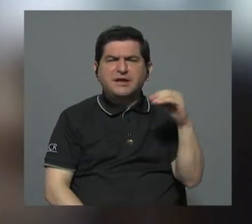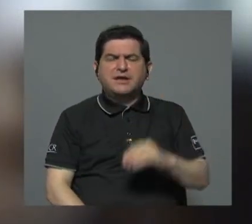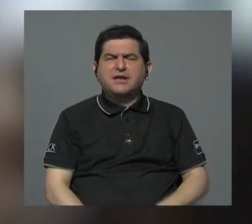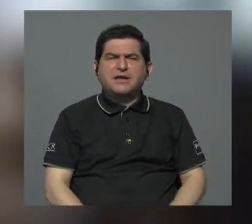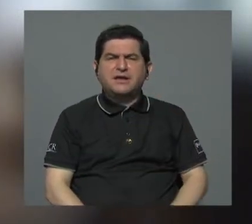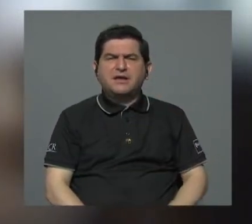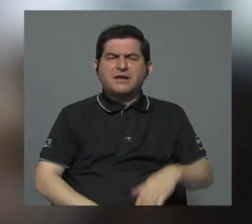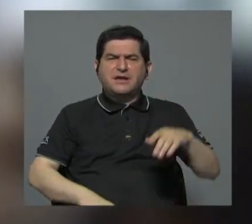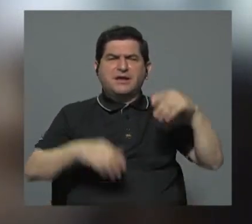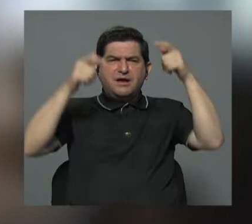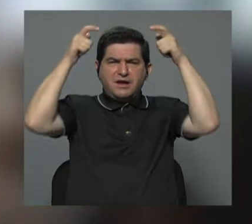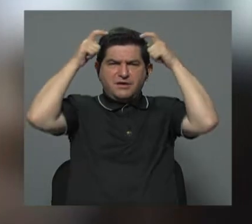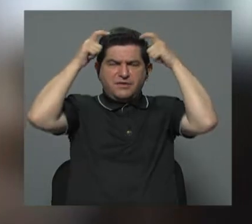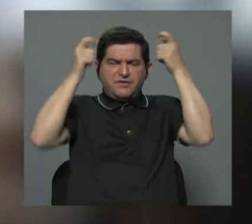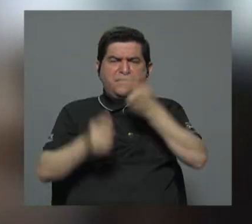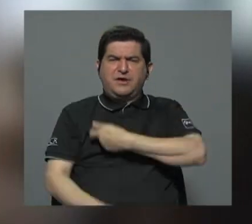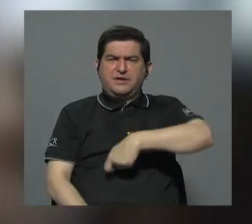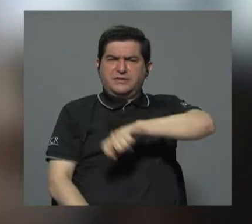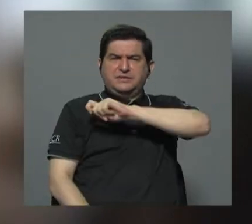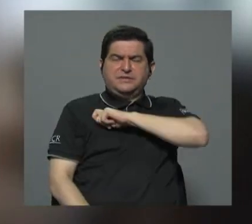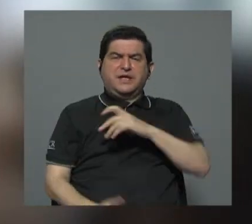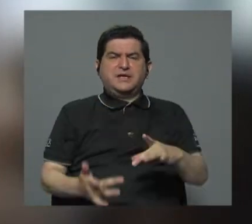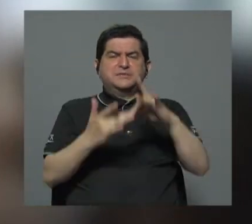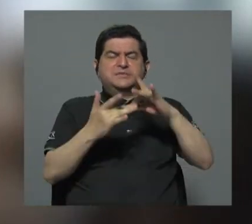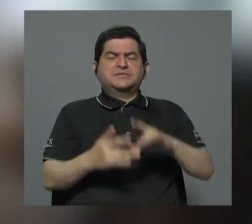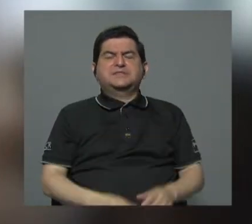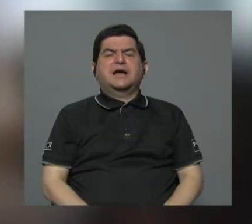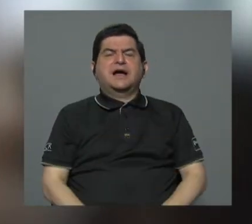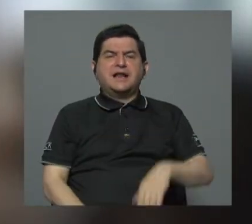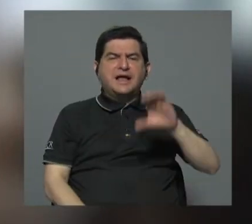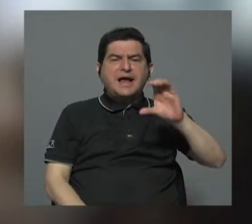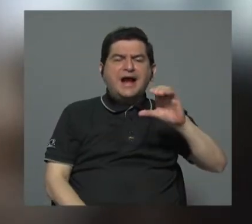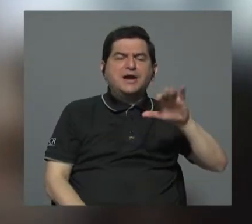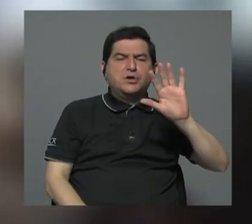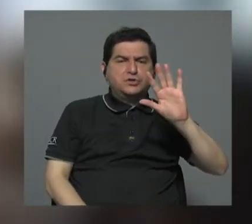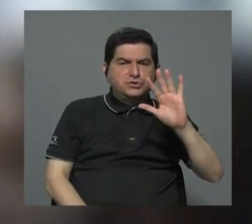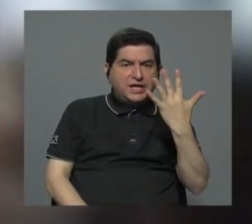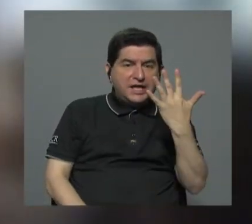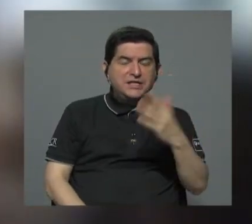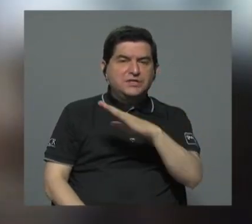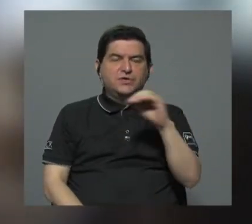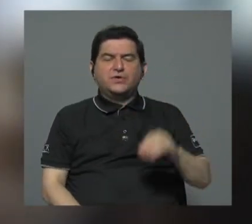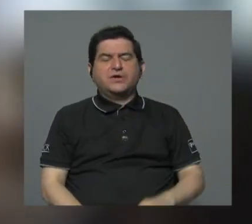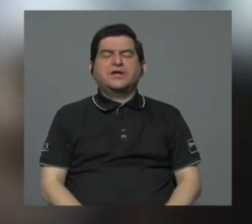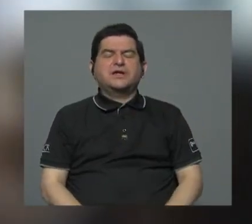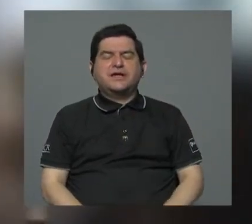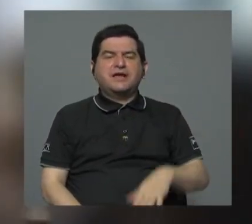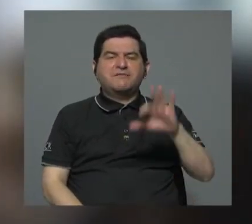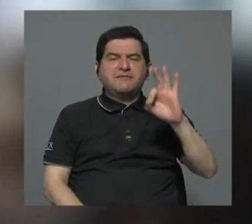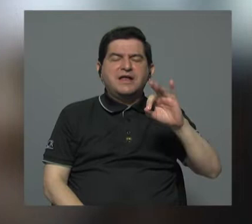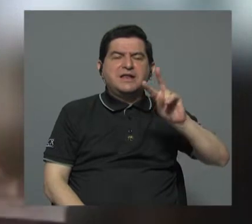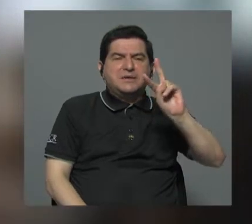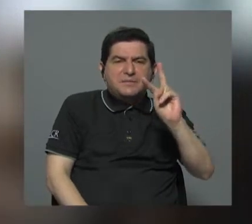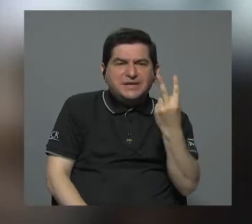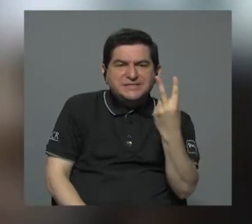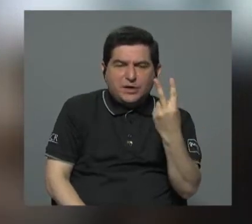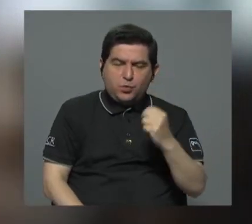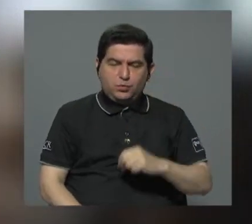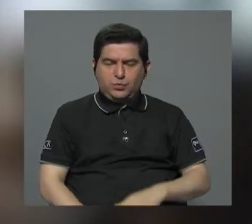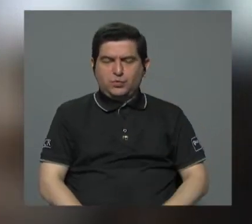monarcas españoles, en particular Carlos V y Felipe II, o Carlos I de España, V de Alemania, y Felipe